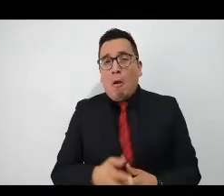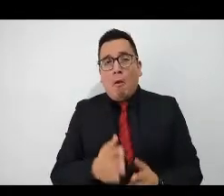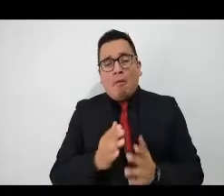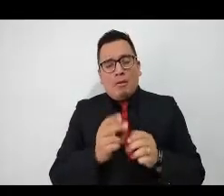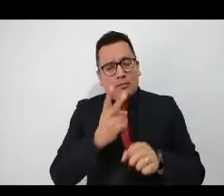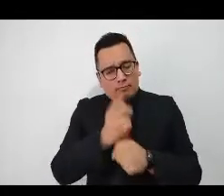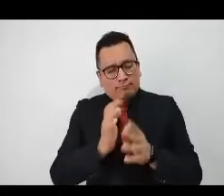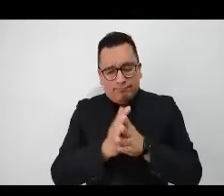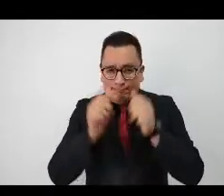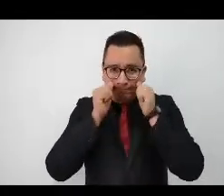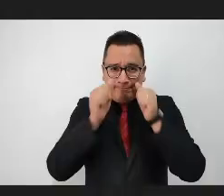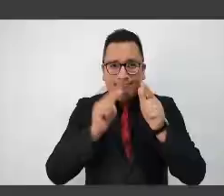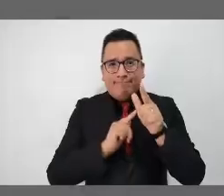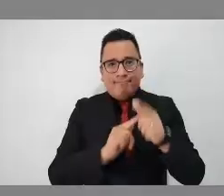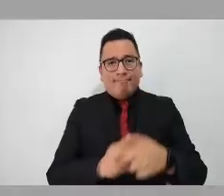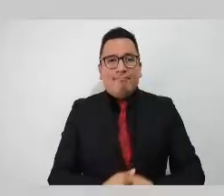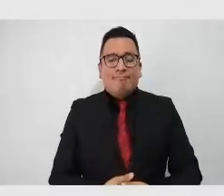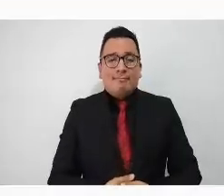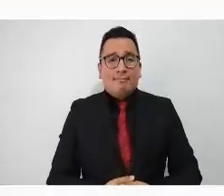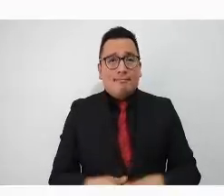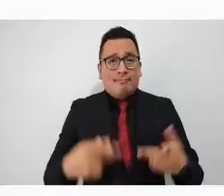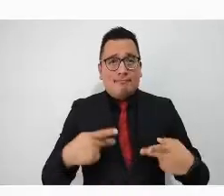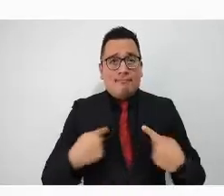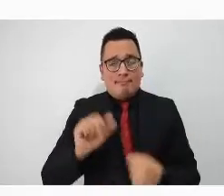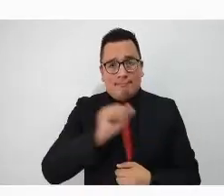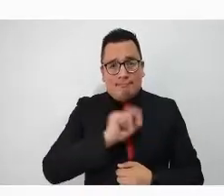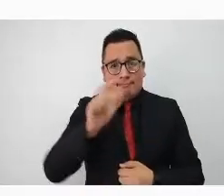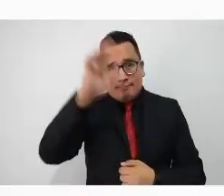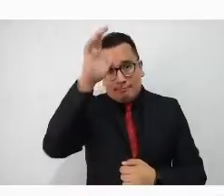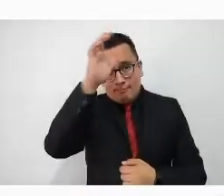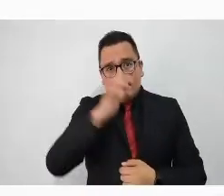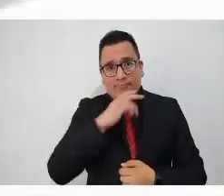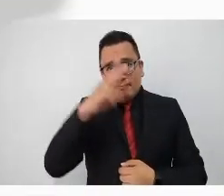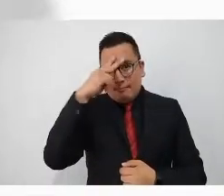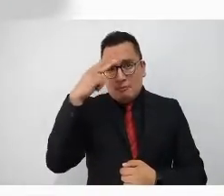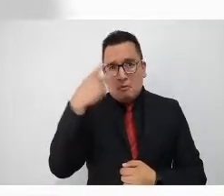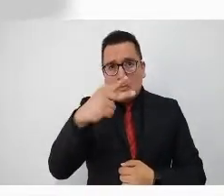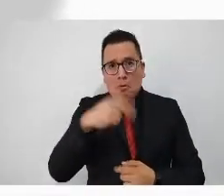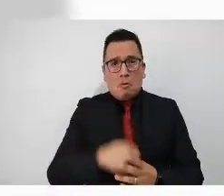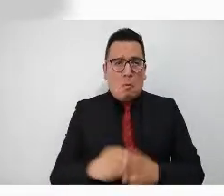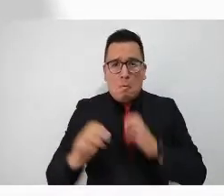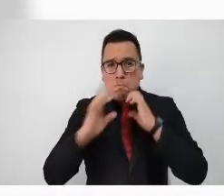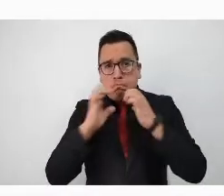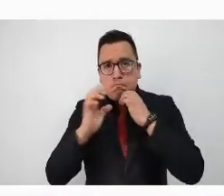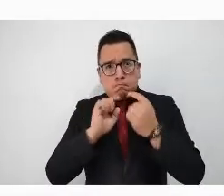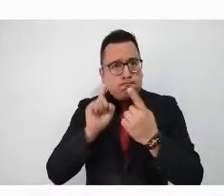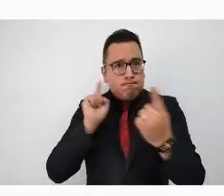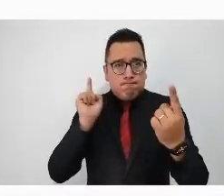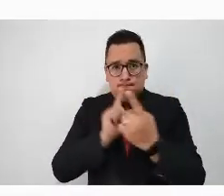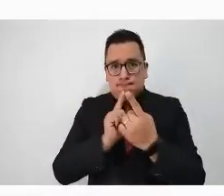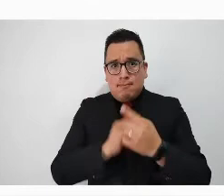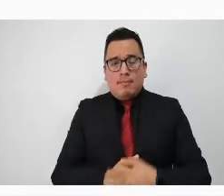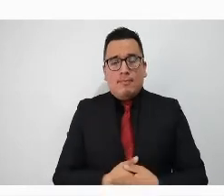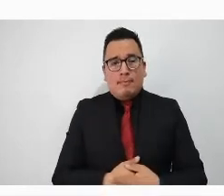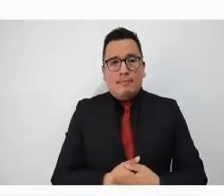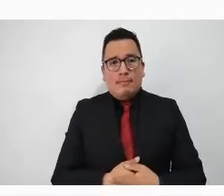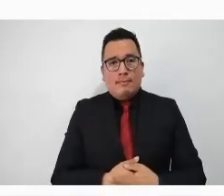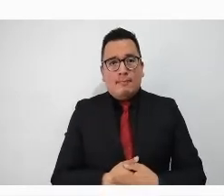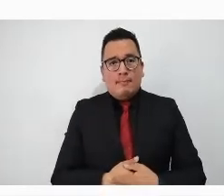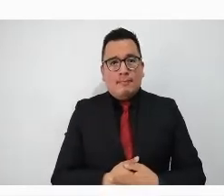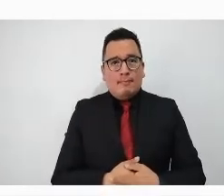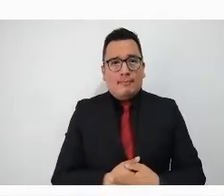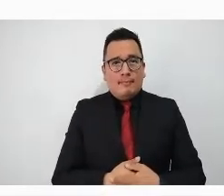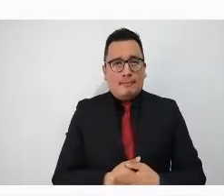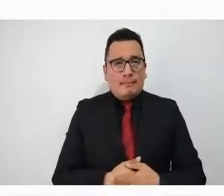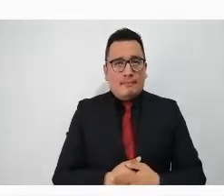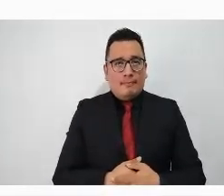invitamos a que se quede con nosotros protagonistas de la vida democrática de coahuila y de méxico en comunicación directa